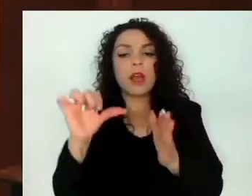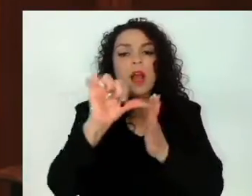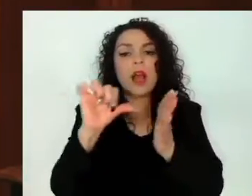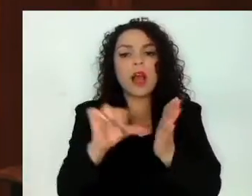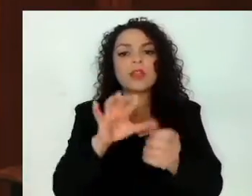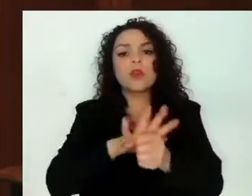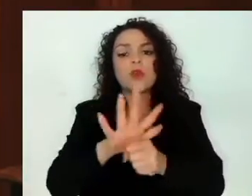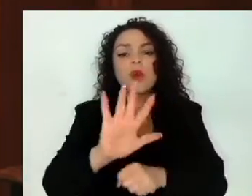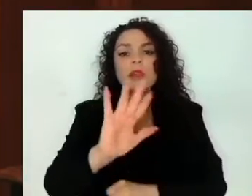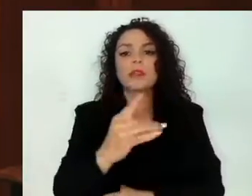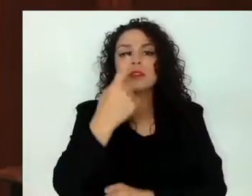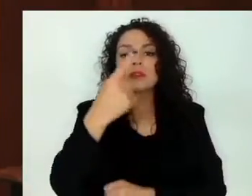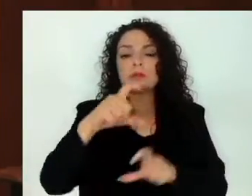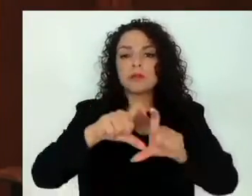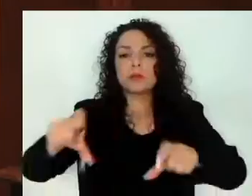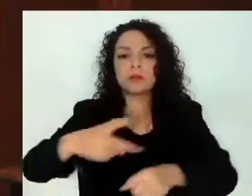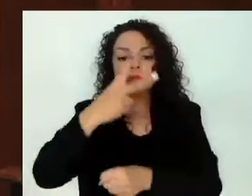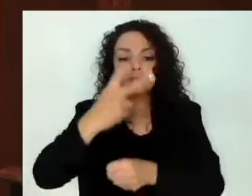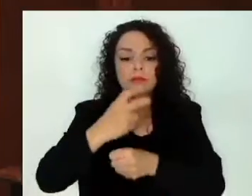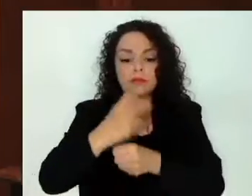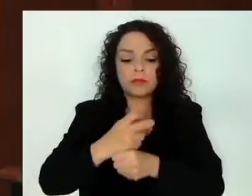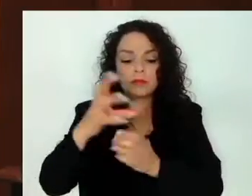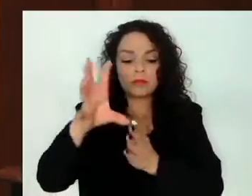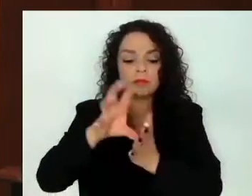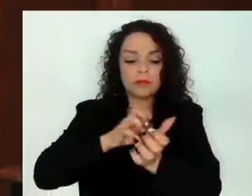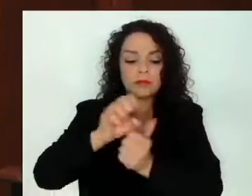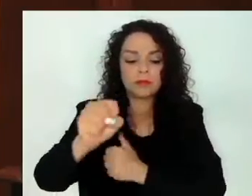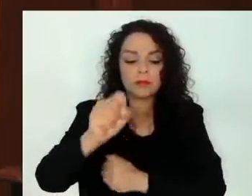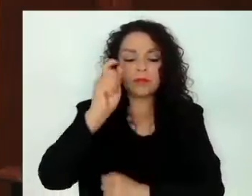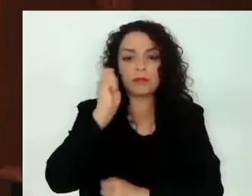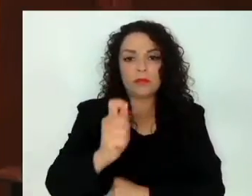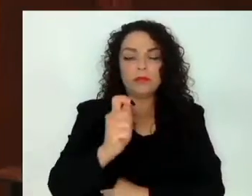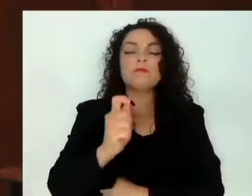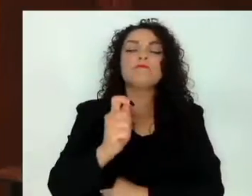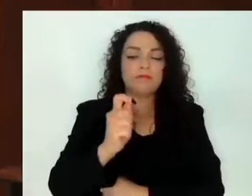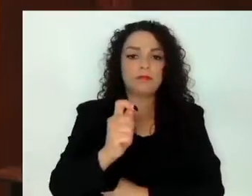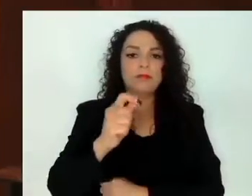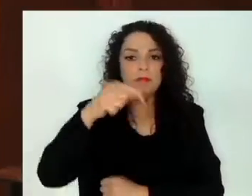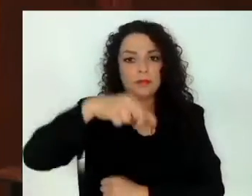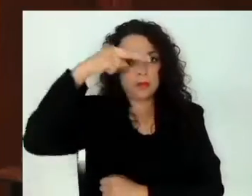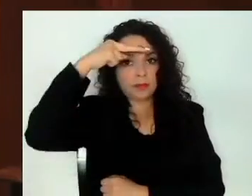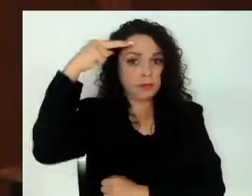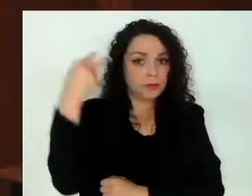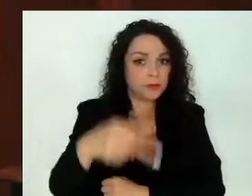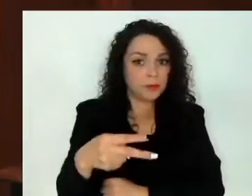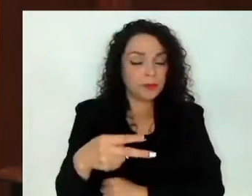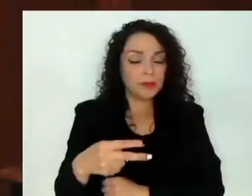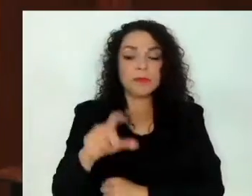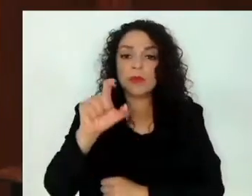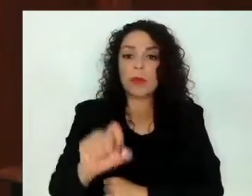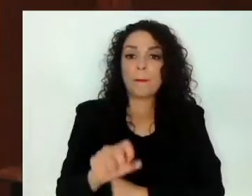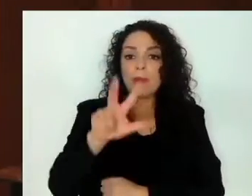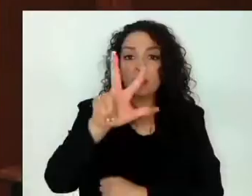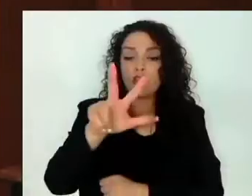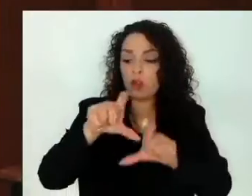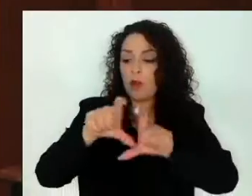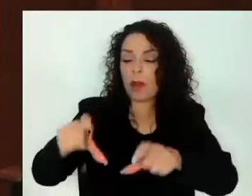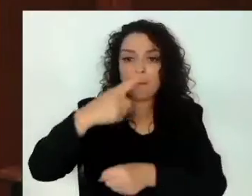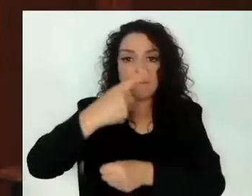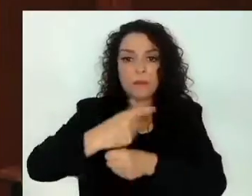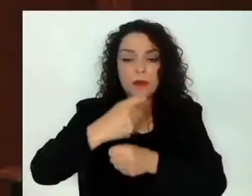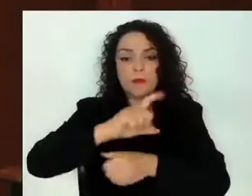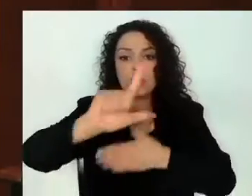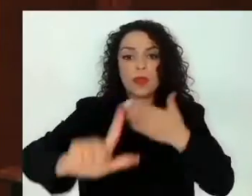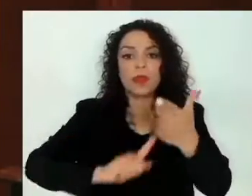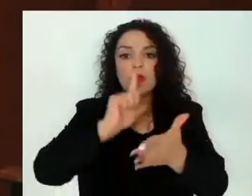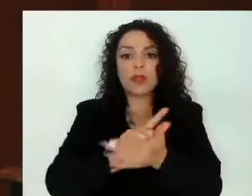51, fracción segunda, de la Constitución Política del Estado Libre y Soberano de México, y 28, fracción primera, de la Ley